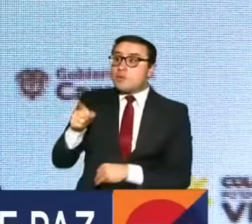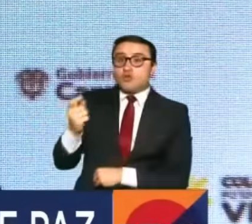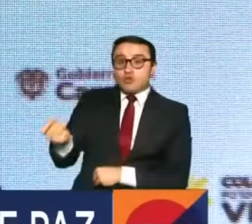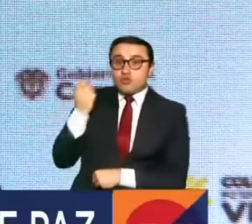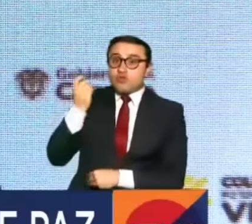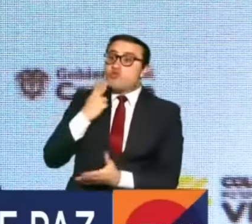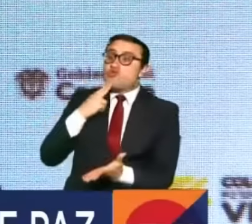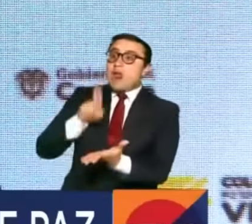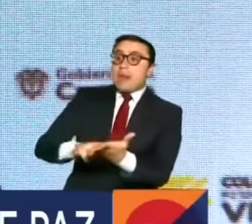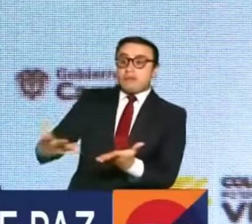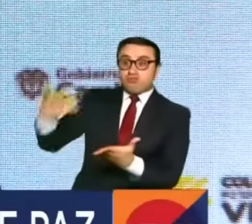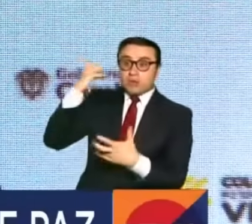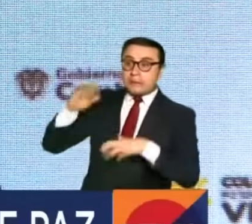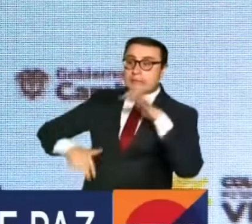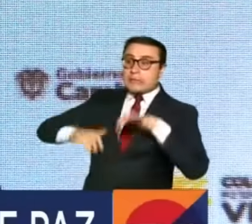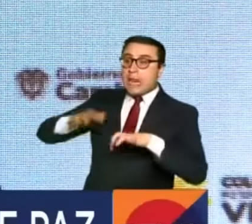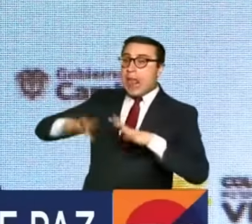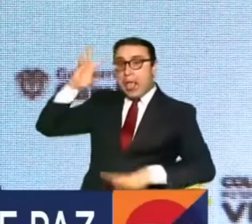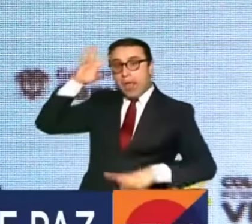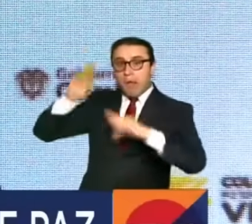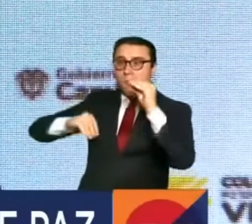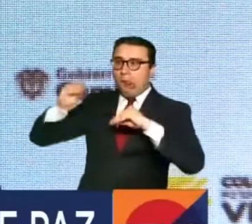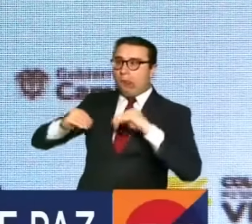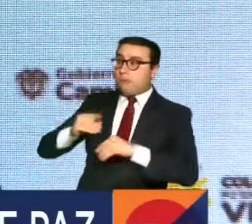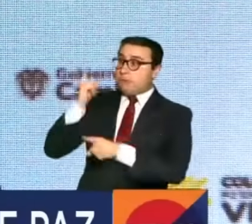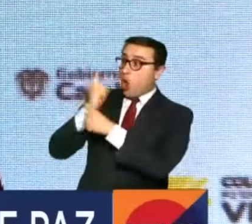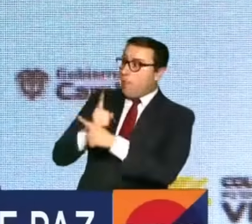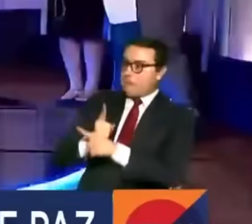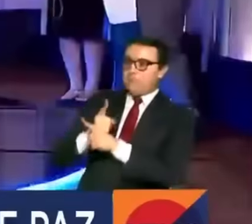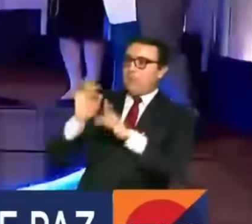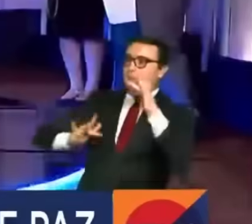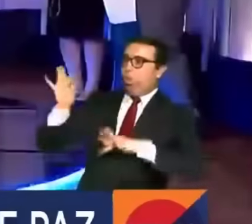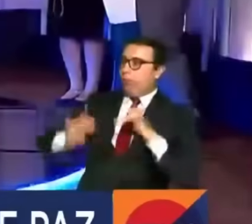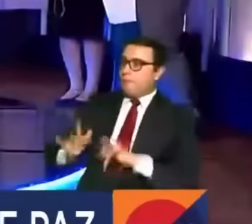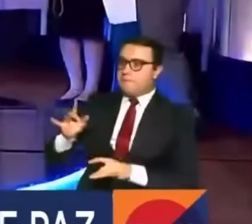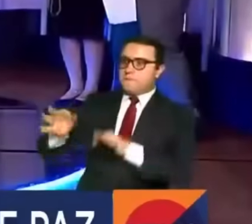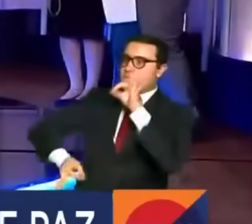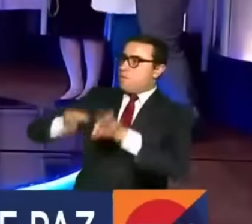antiguo secretariado sobre posibles incumplimientos en la JEP? Gracias.